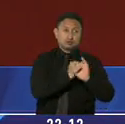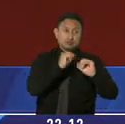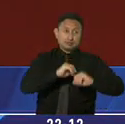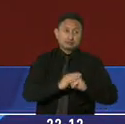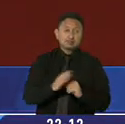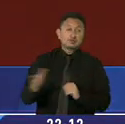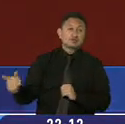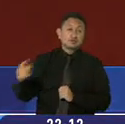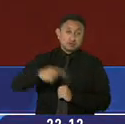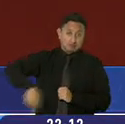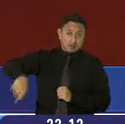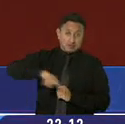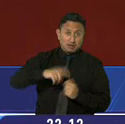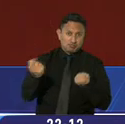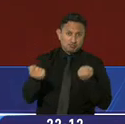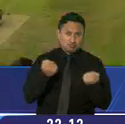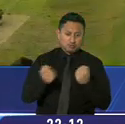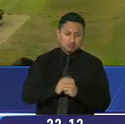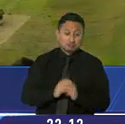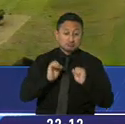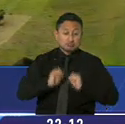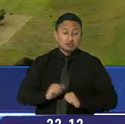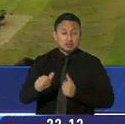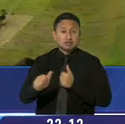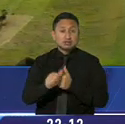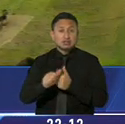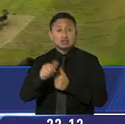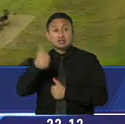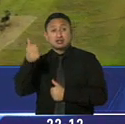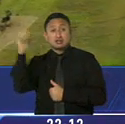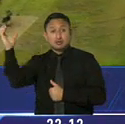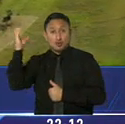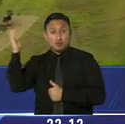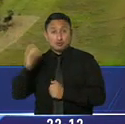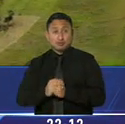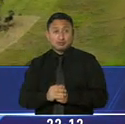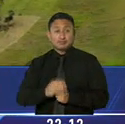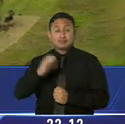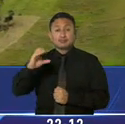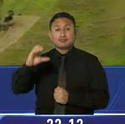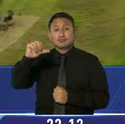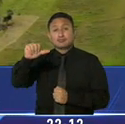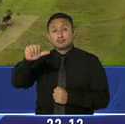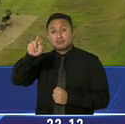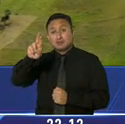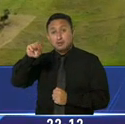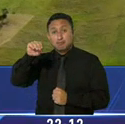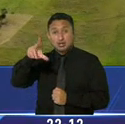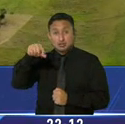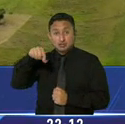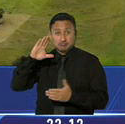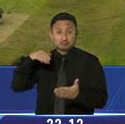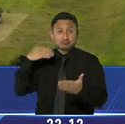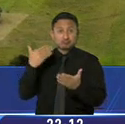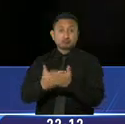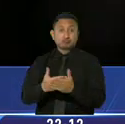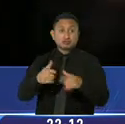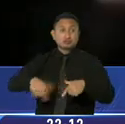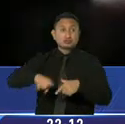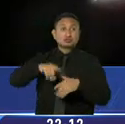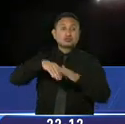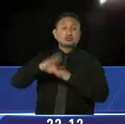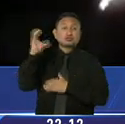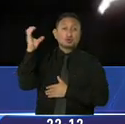zona de frontera. Aprovechaban la cercanía con el vecino país en la parroquia del Carmelo, cantón Tulcán, para cruzar hasta lugares en Colombia, en donde se ha